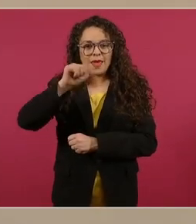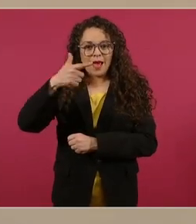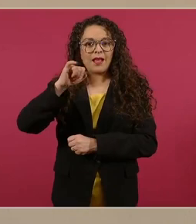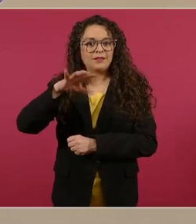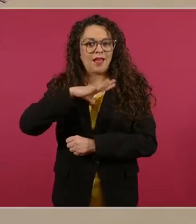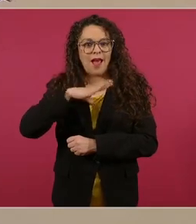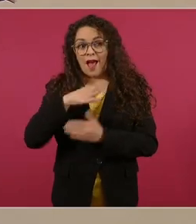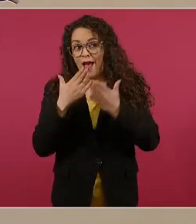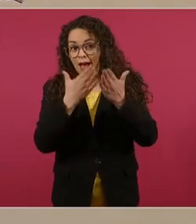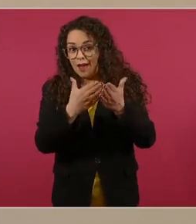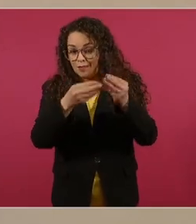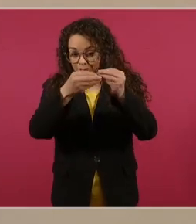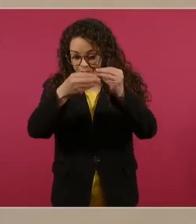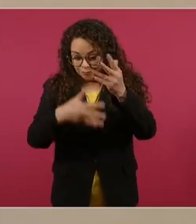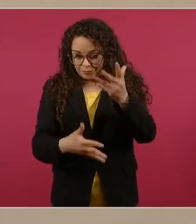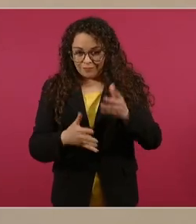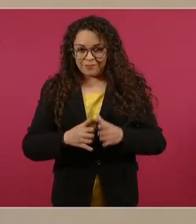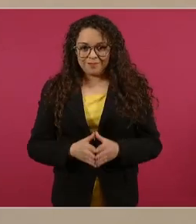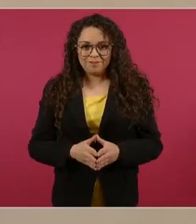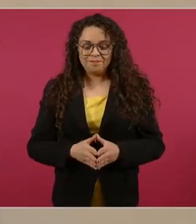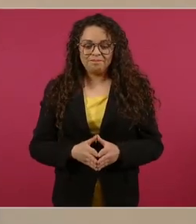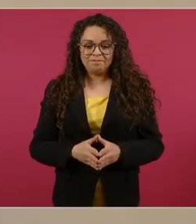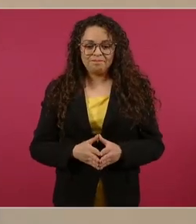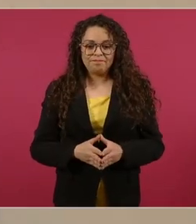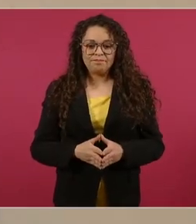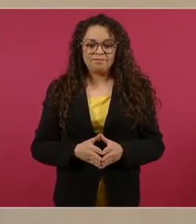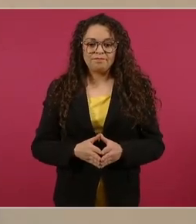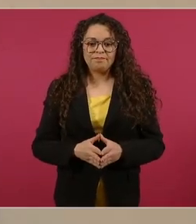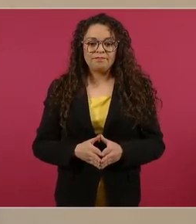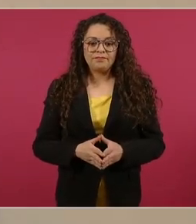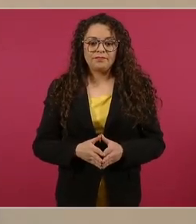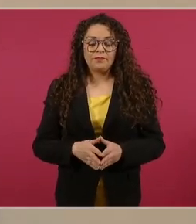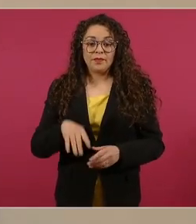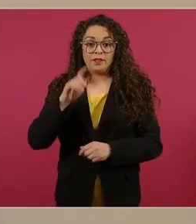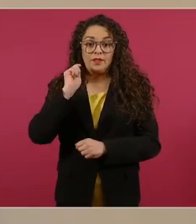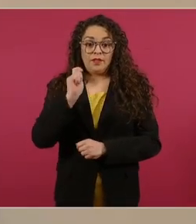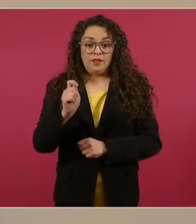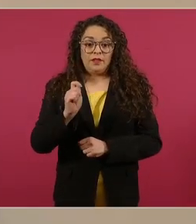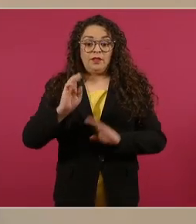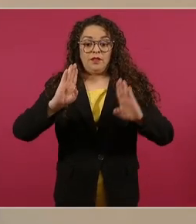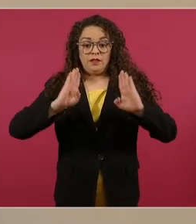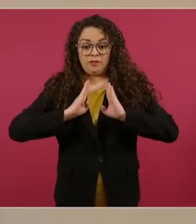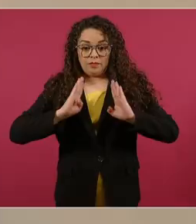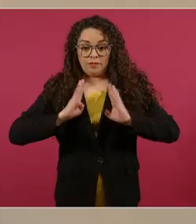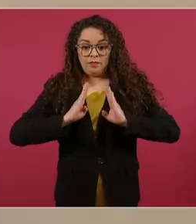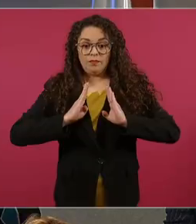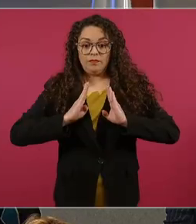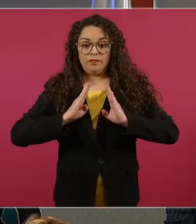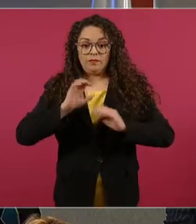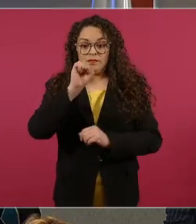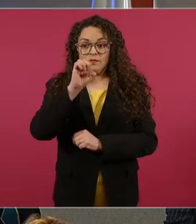En uno de los operativos conjuntos de la Armada, síguele,